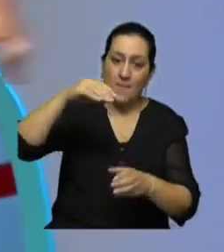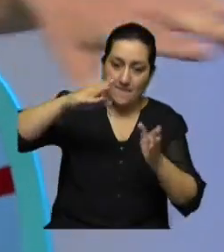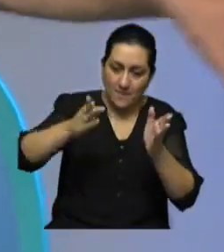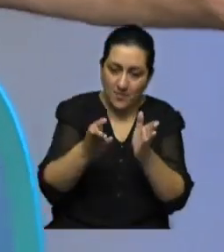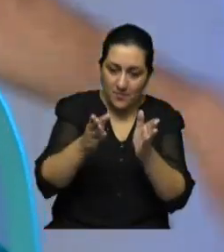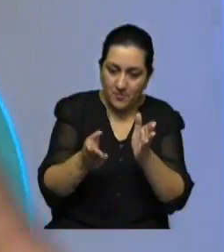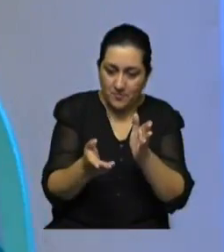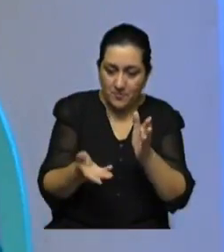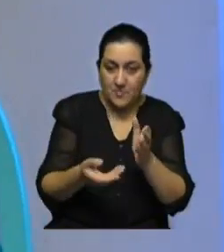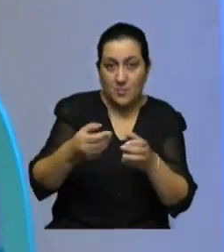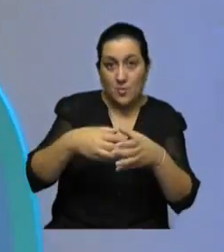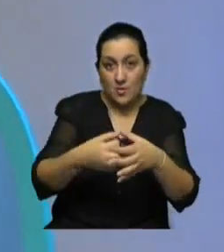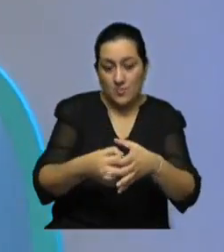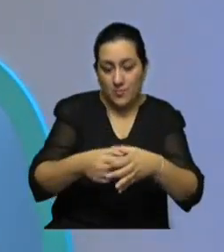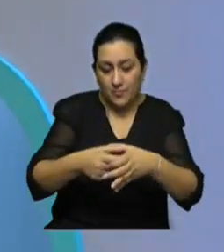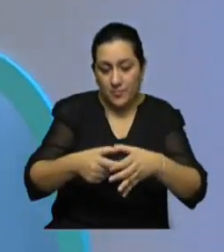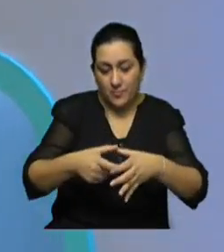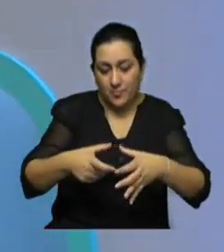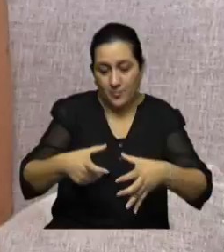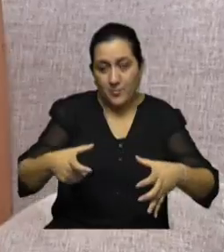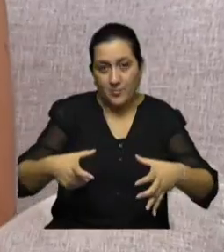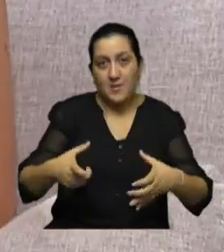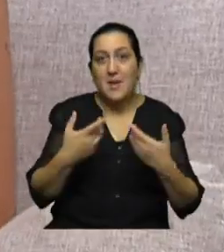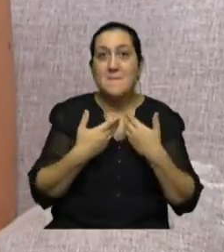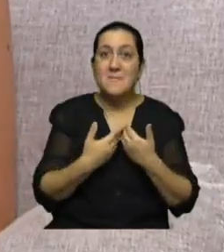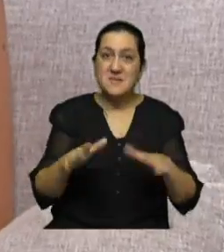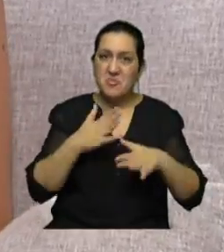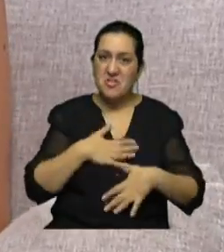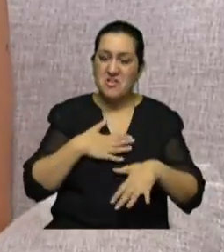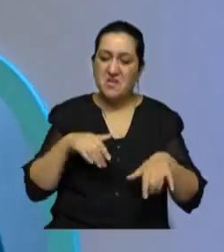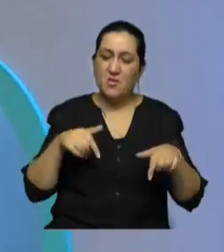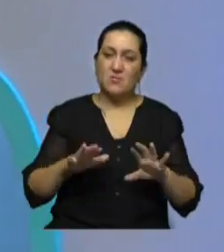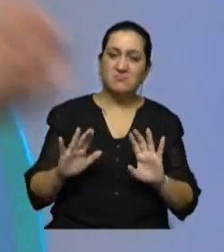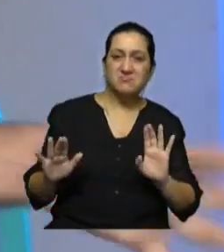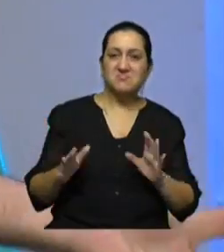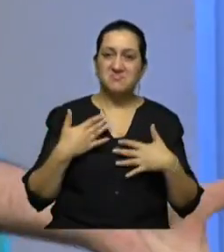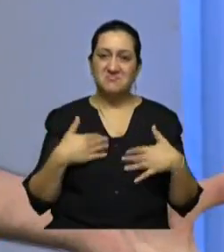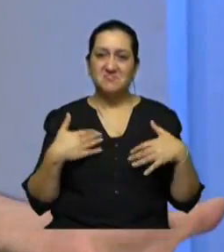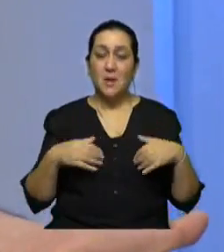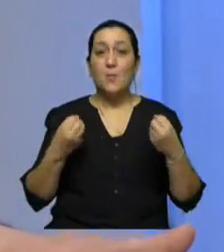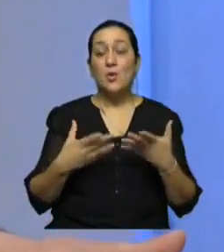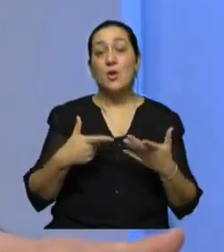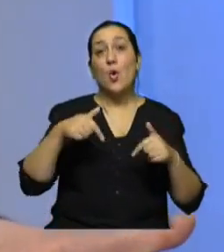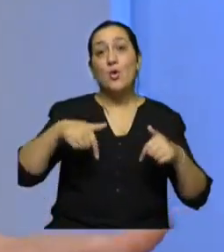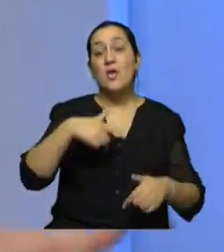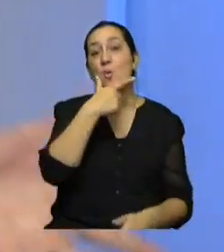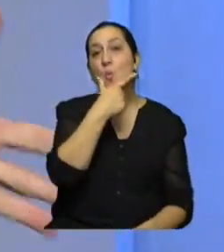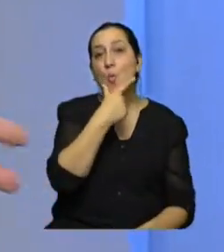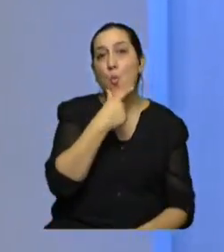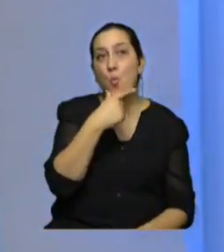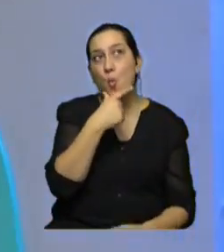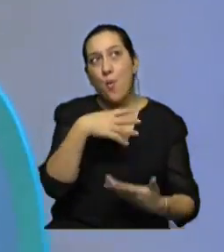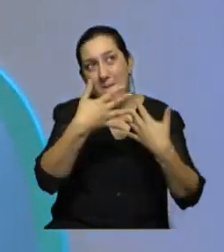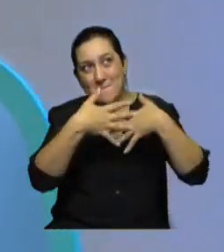vereda y te estropea todas las baldosas. Está lindo porque arrancamos tranqui hoy. Sí, hoy arrancamos con todo porque es Juernes. Es Juernes. Es